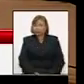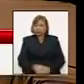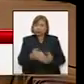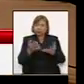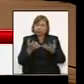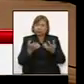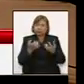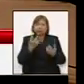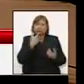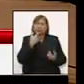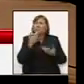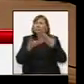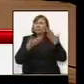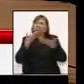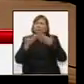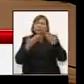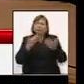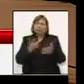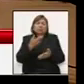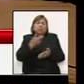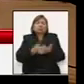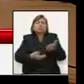quisiera que usted nos comente sobre